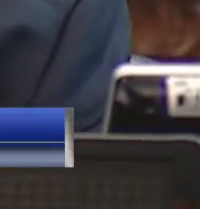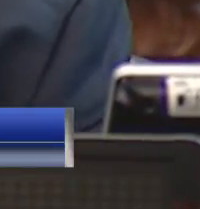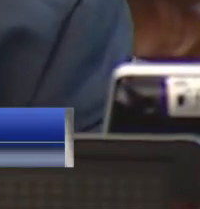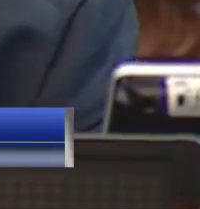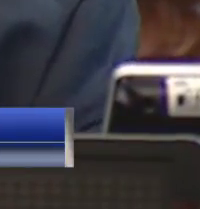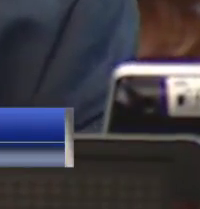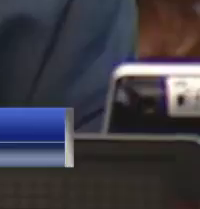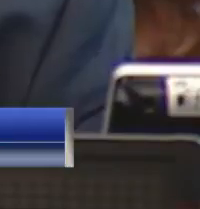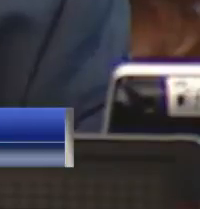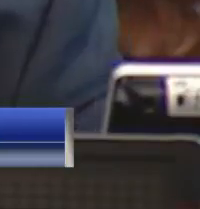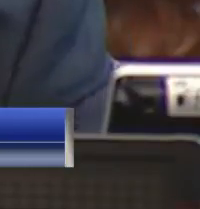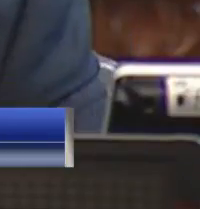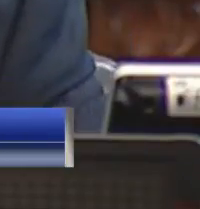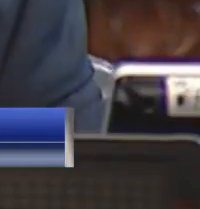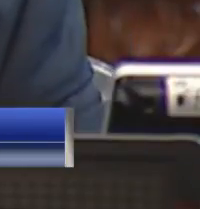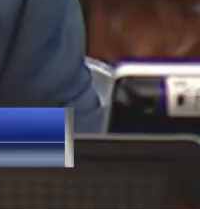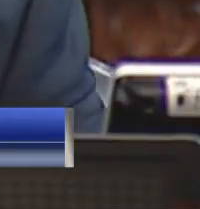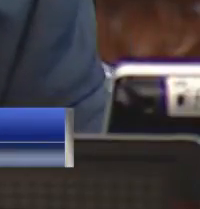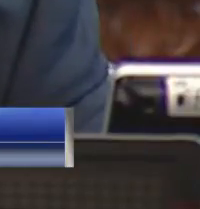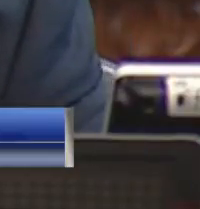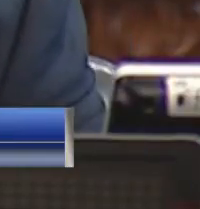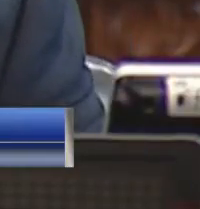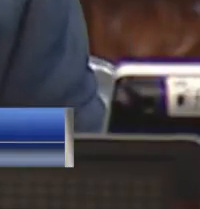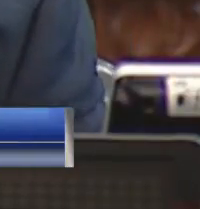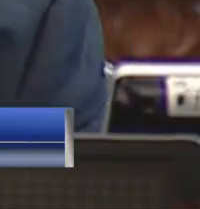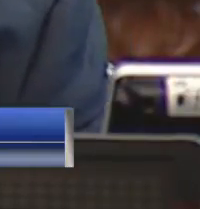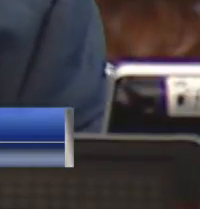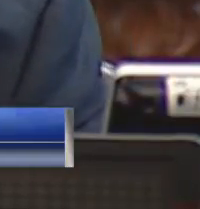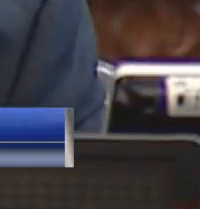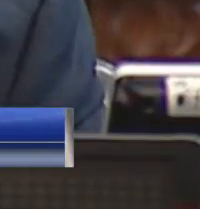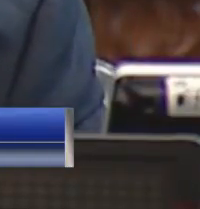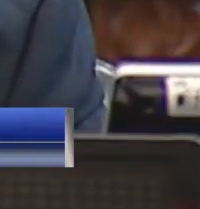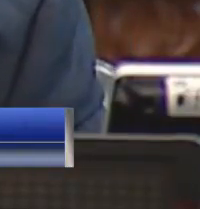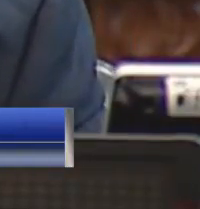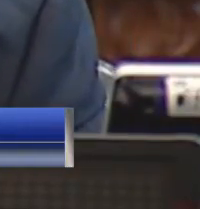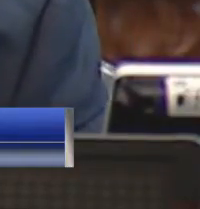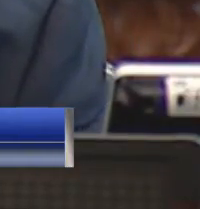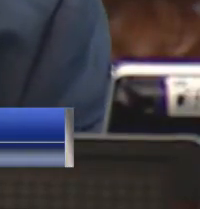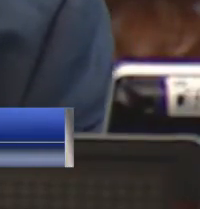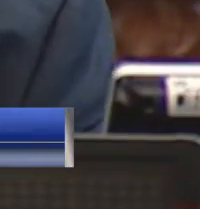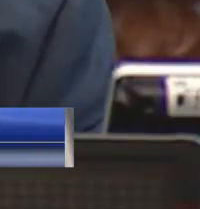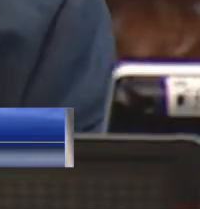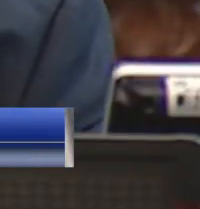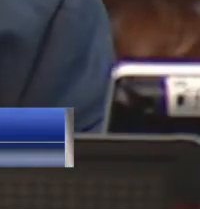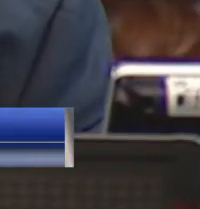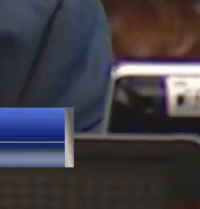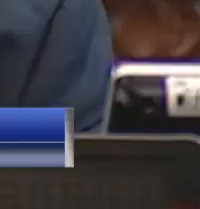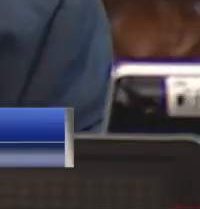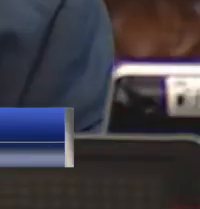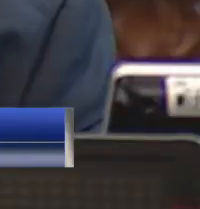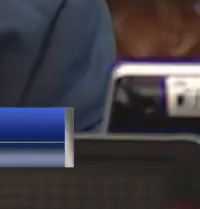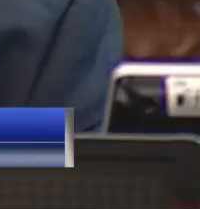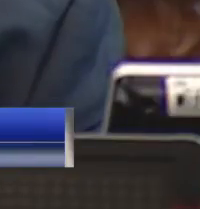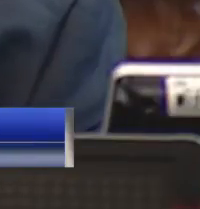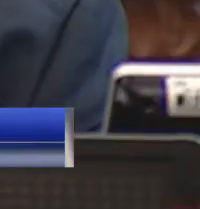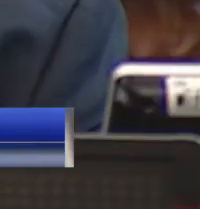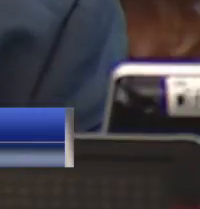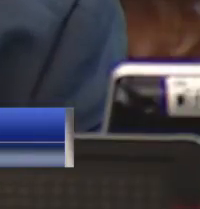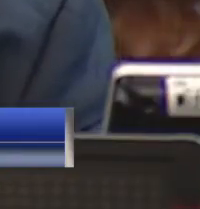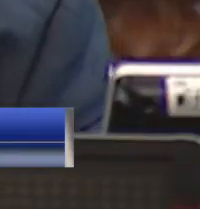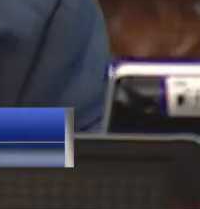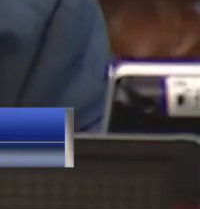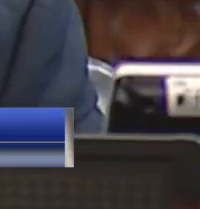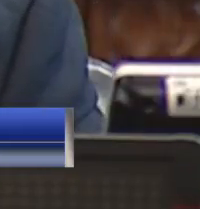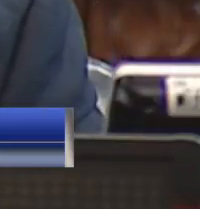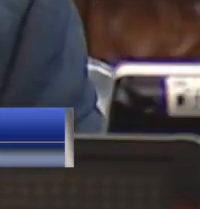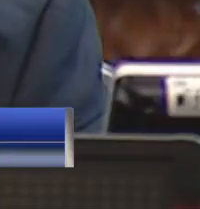este día estemos aprobando este transitorio para un año y